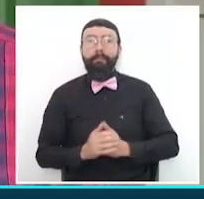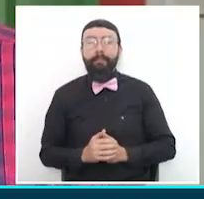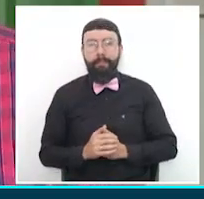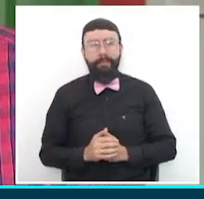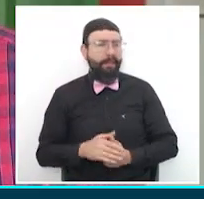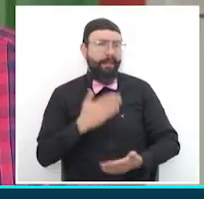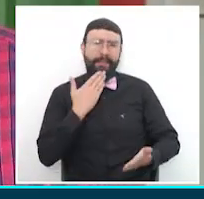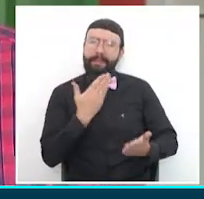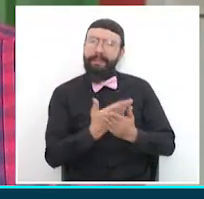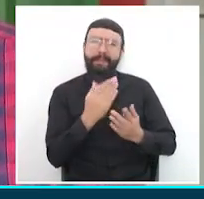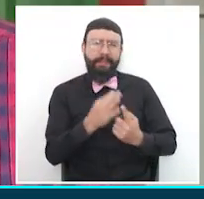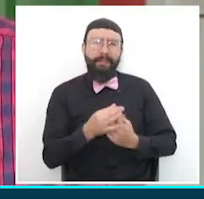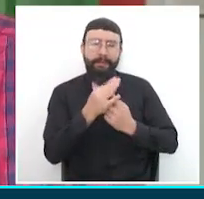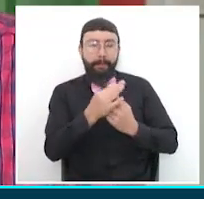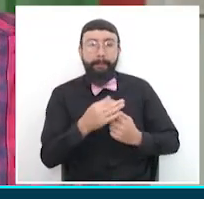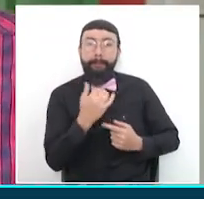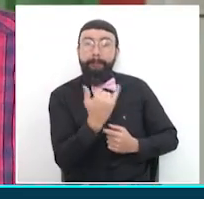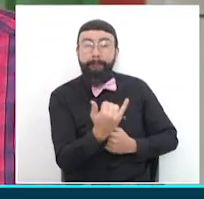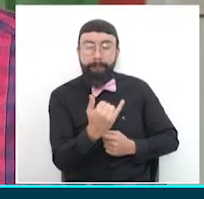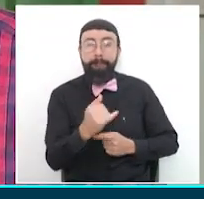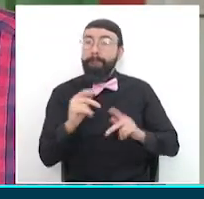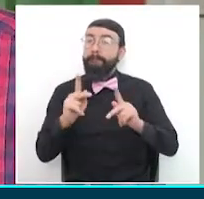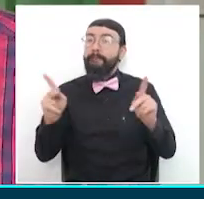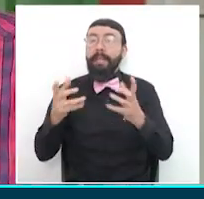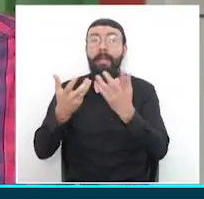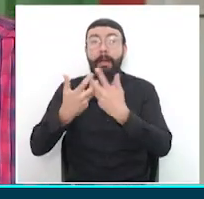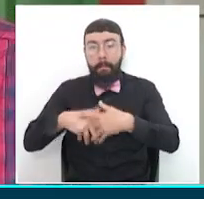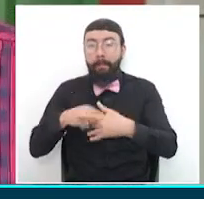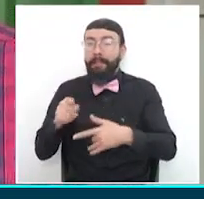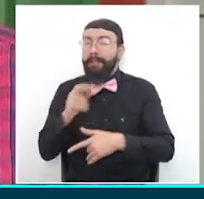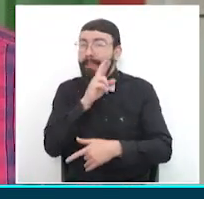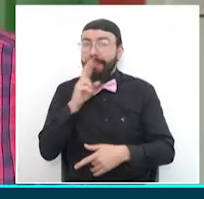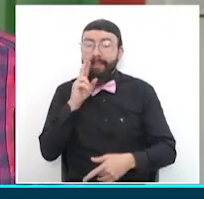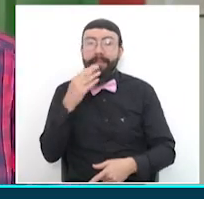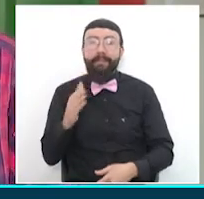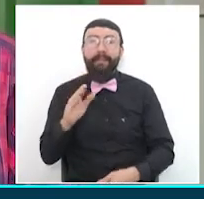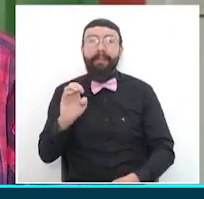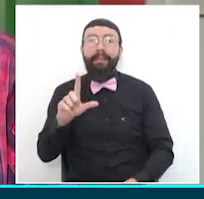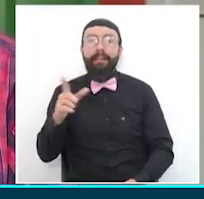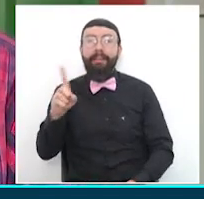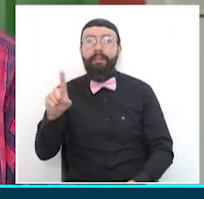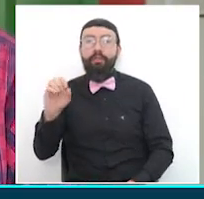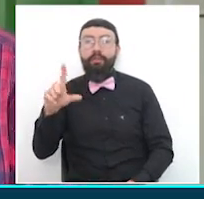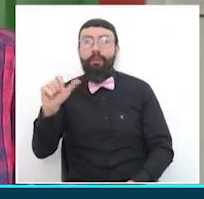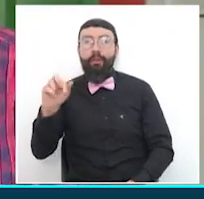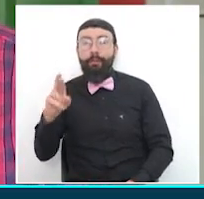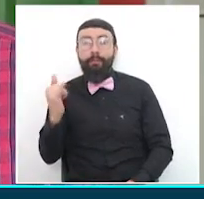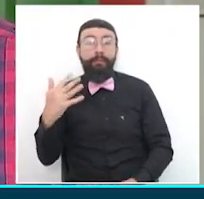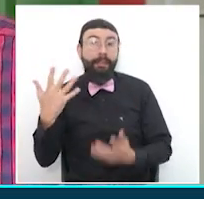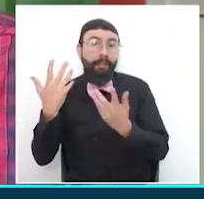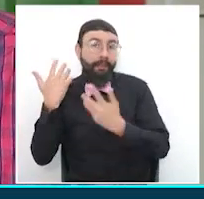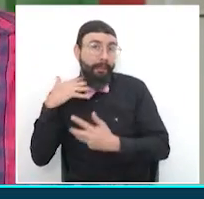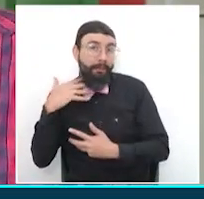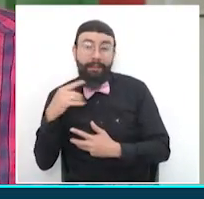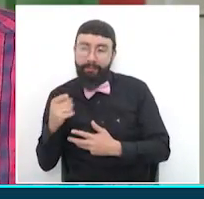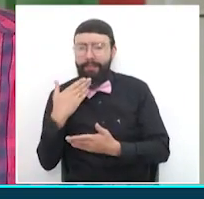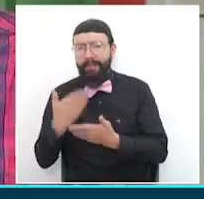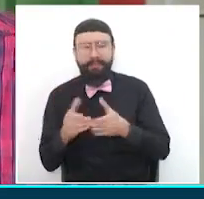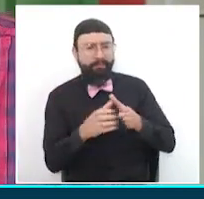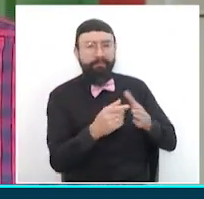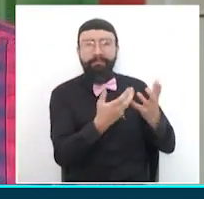muy especial a los patrocinadores, el restaurante El Solar de la ciudad de Armenia y al canal Telecafé por